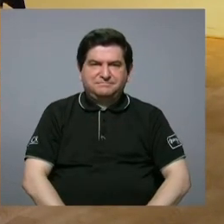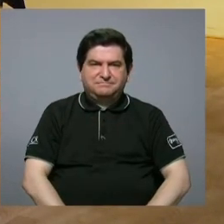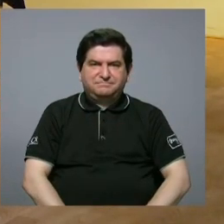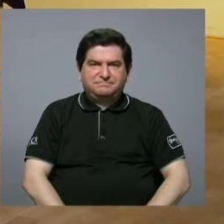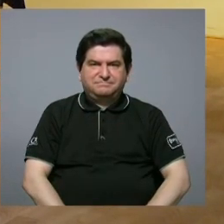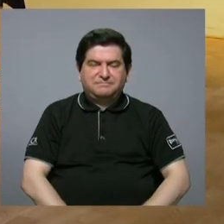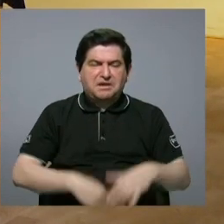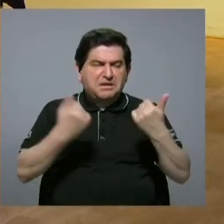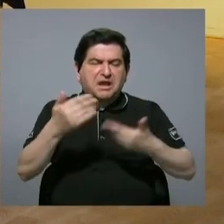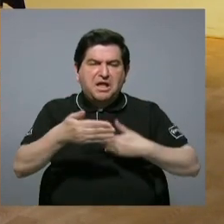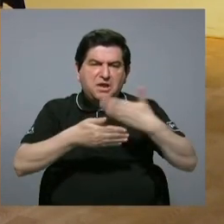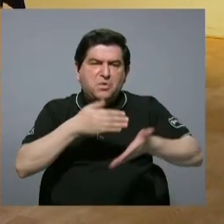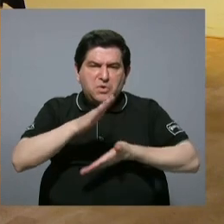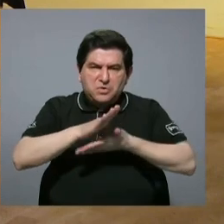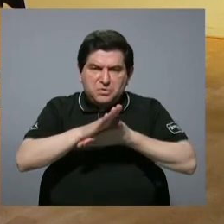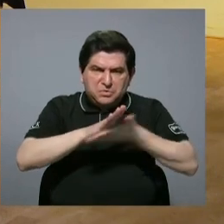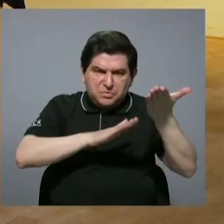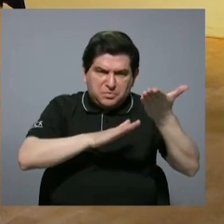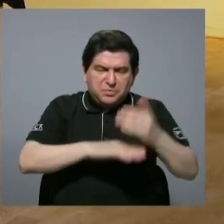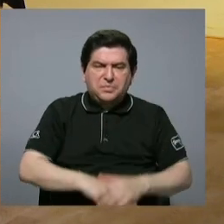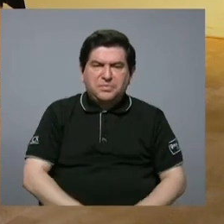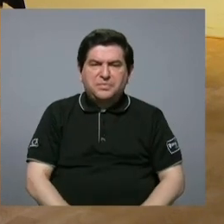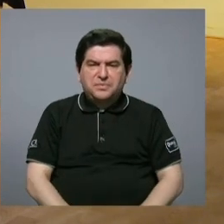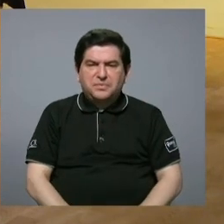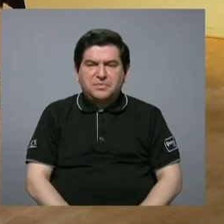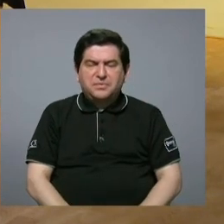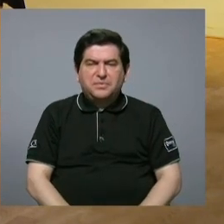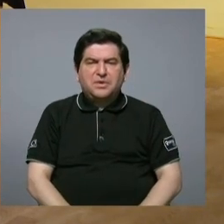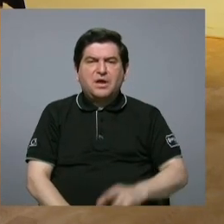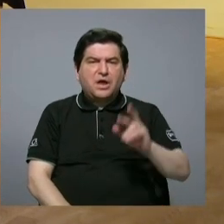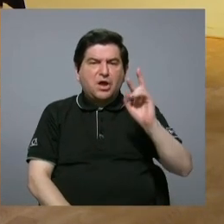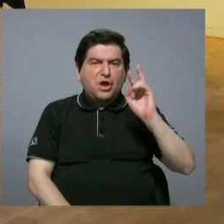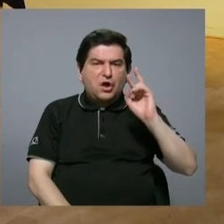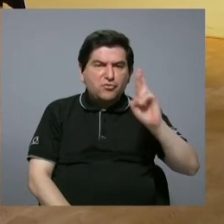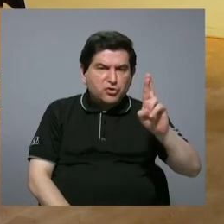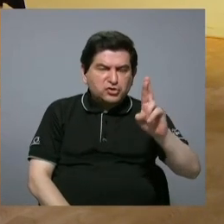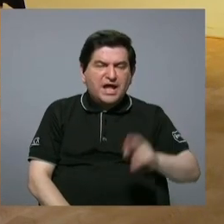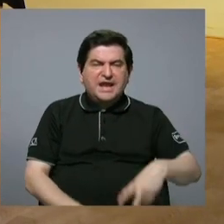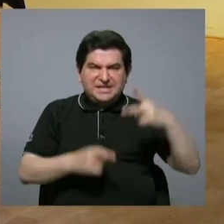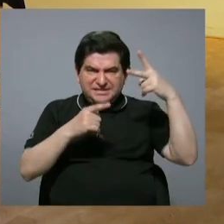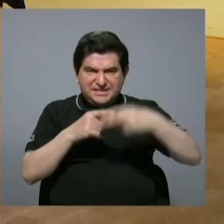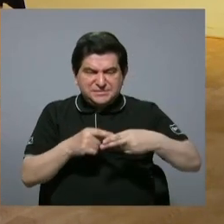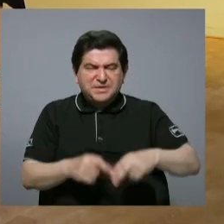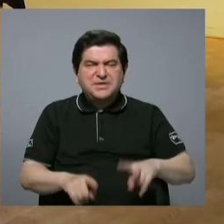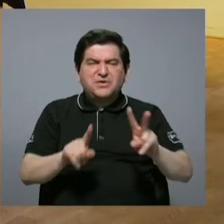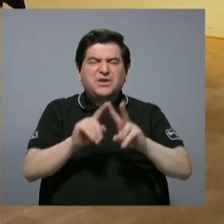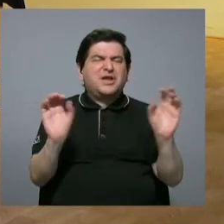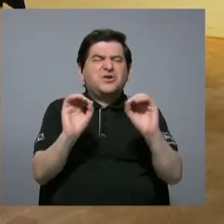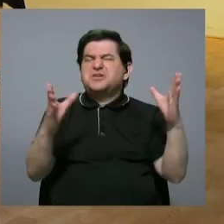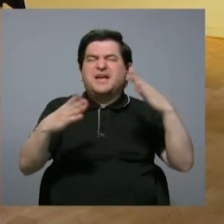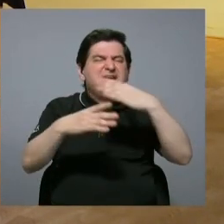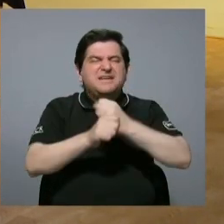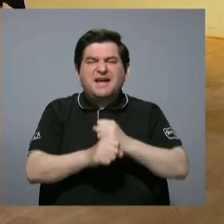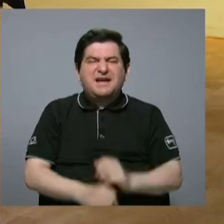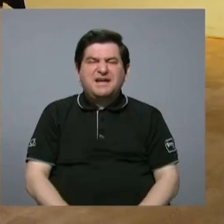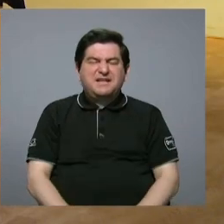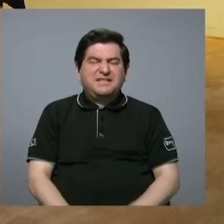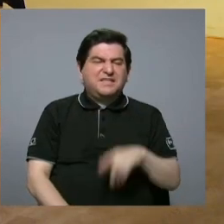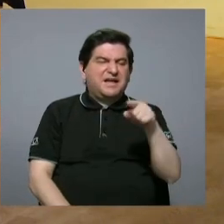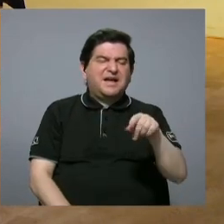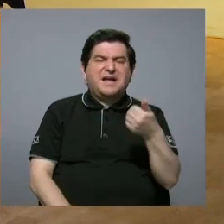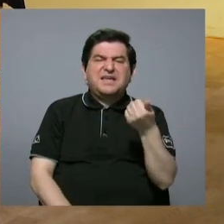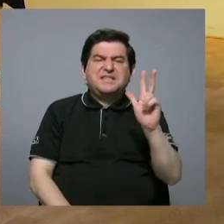se retiran. Rosales es despedido y en Nicoya no hacen nada prácticamente, están ahí 13